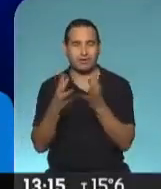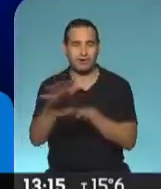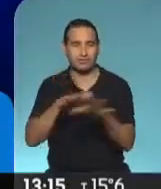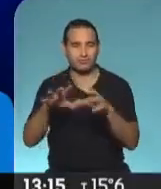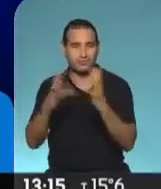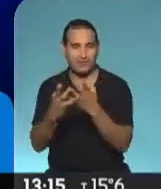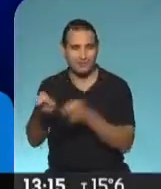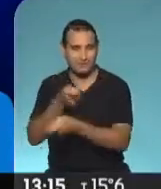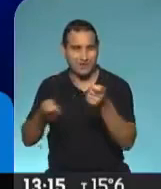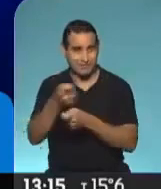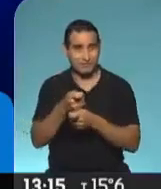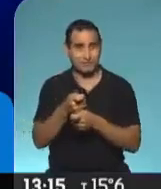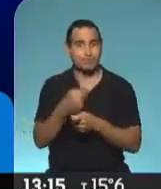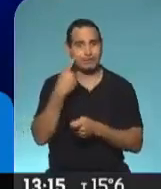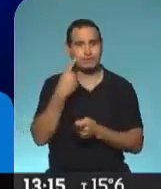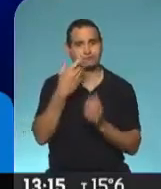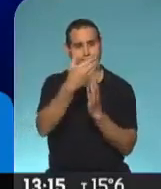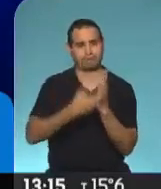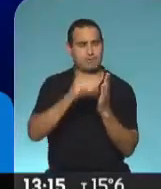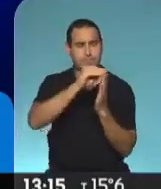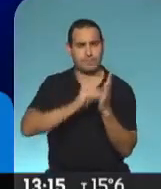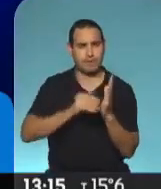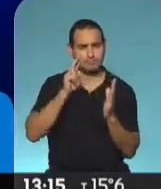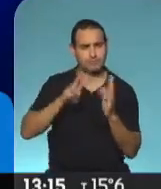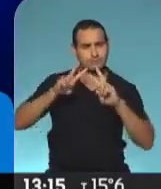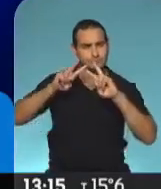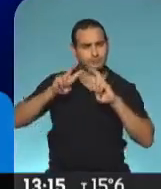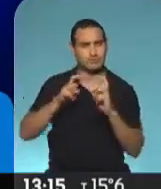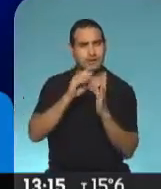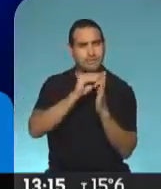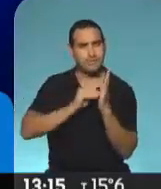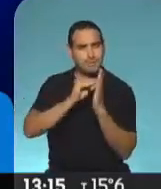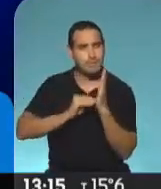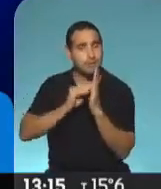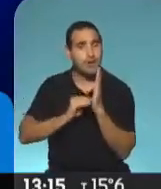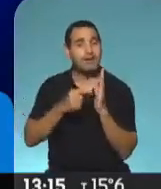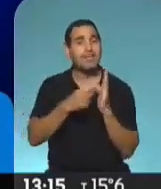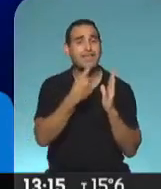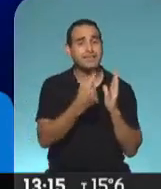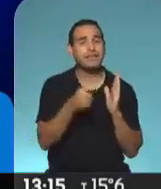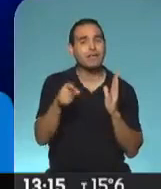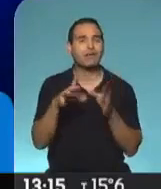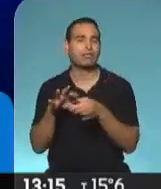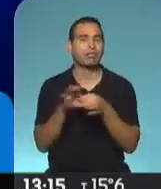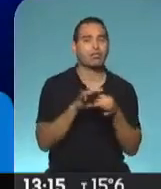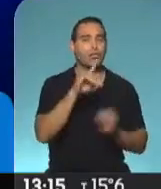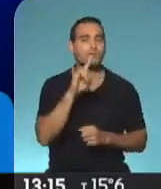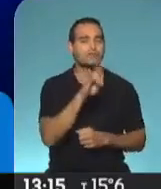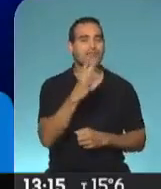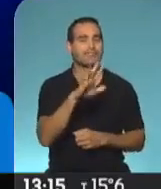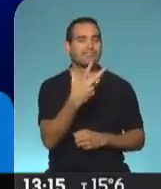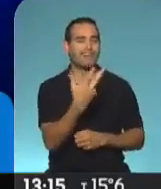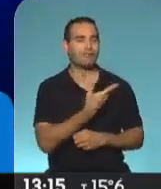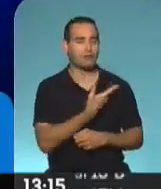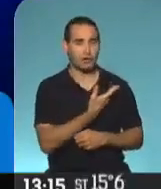Bueno, destacaba eso, hacía un perfil de estas personas que fueron a esa cobertura y decía, tienen vínculos con la Universidad de 3 de Febrero,